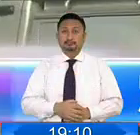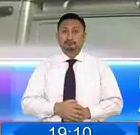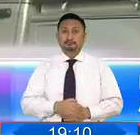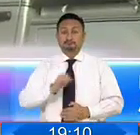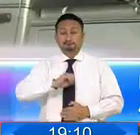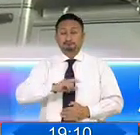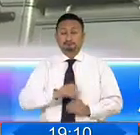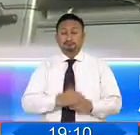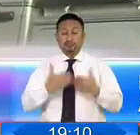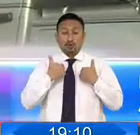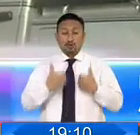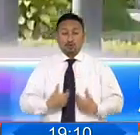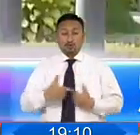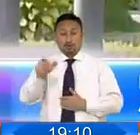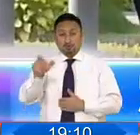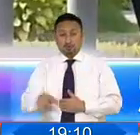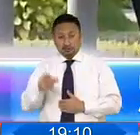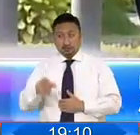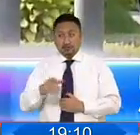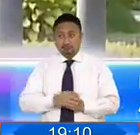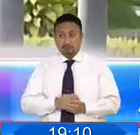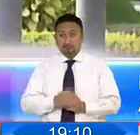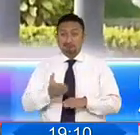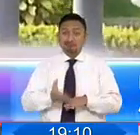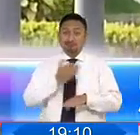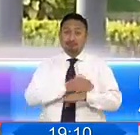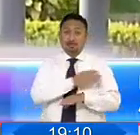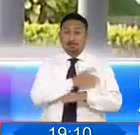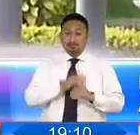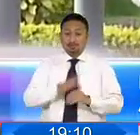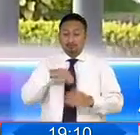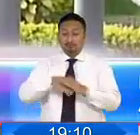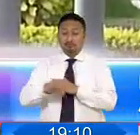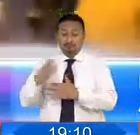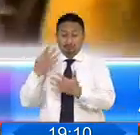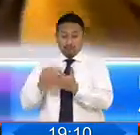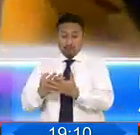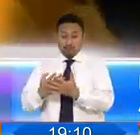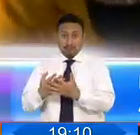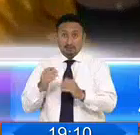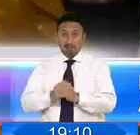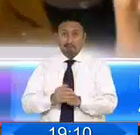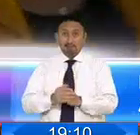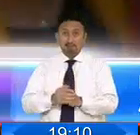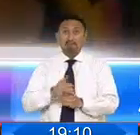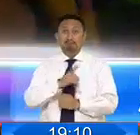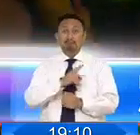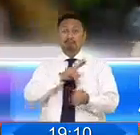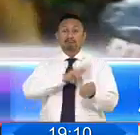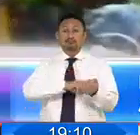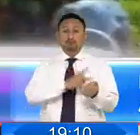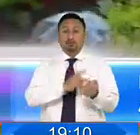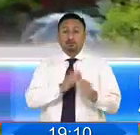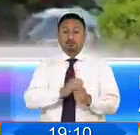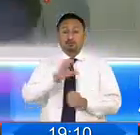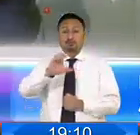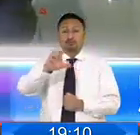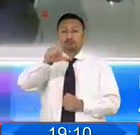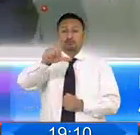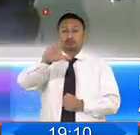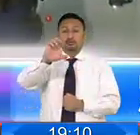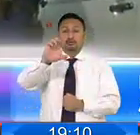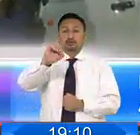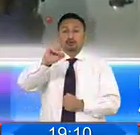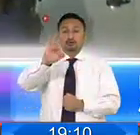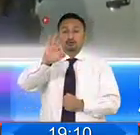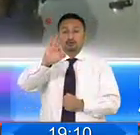Iban a recoger los cuerpos de quienes hasta hace unos días cumplían una condena. Es el caso del sobrino de Cleotilde Intriago, quien el